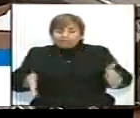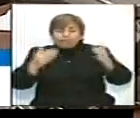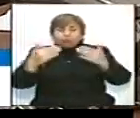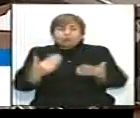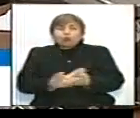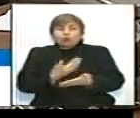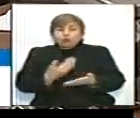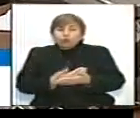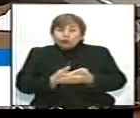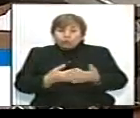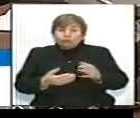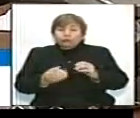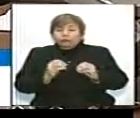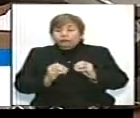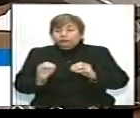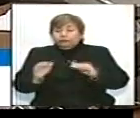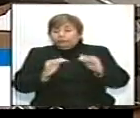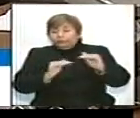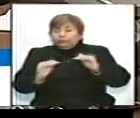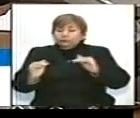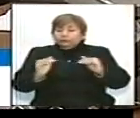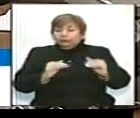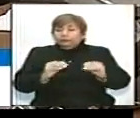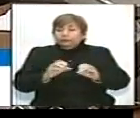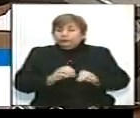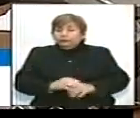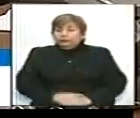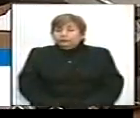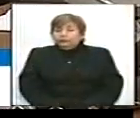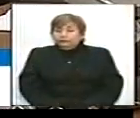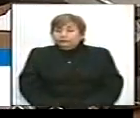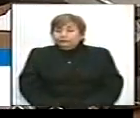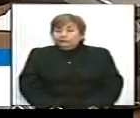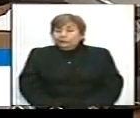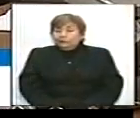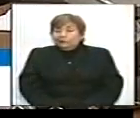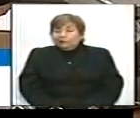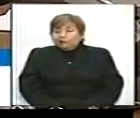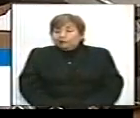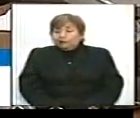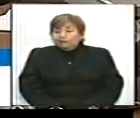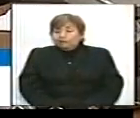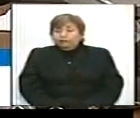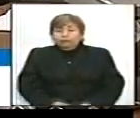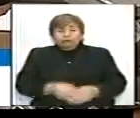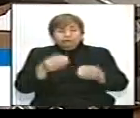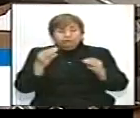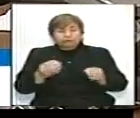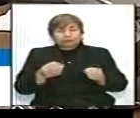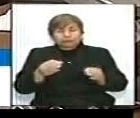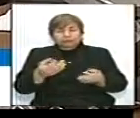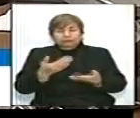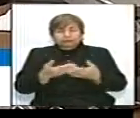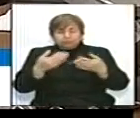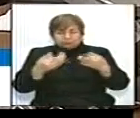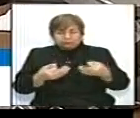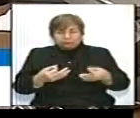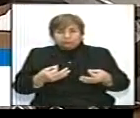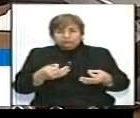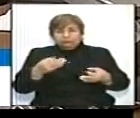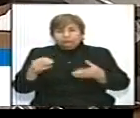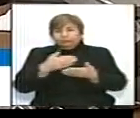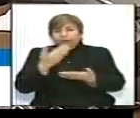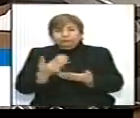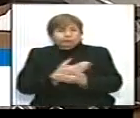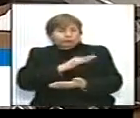alumnos, en paralelo que se viene desarrollando el proyecto de infraestructura definitiva que justamente es la que contará con todas